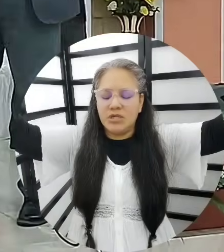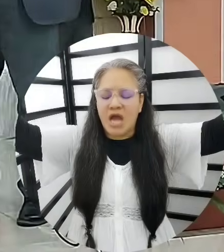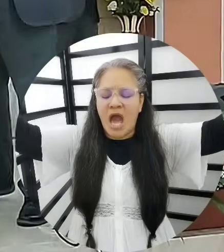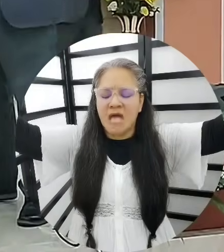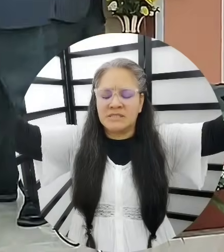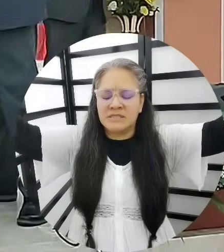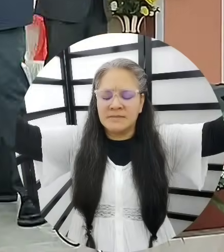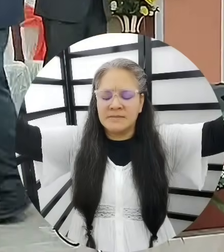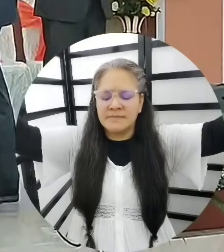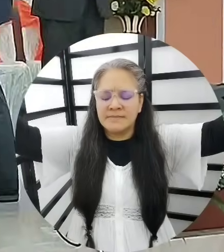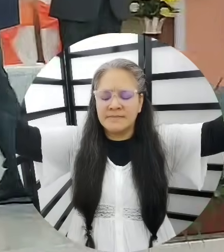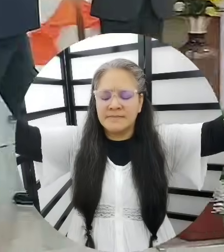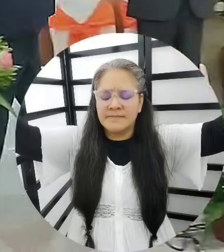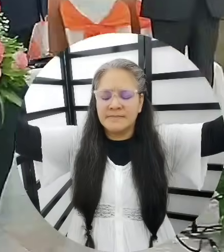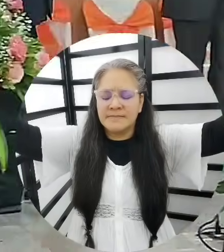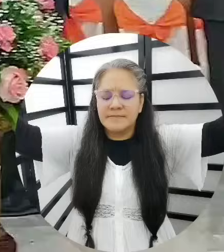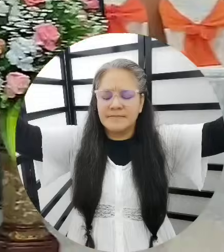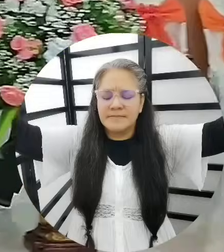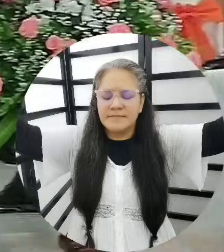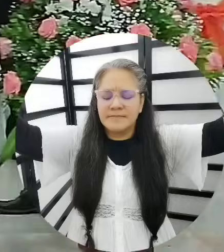armonía.